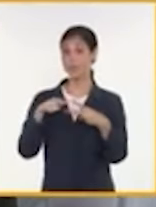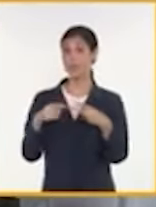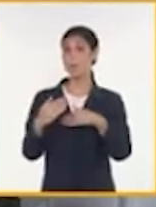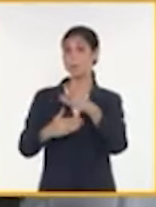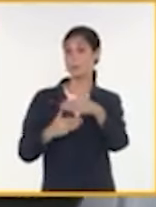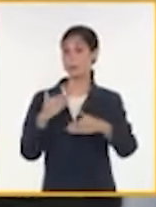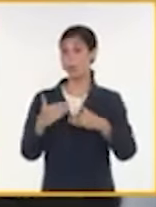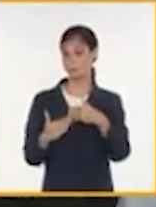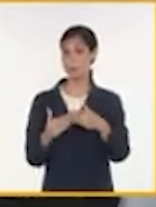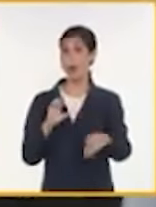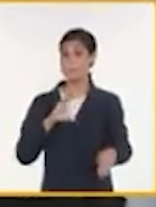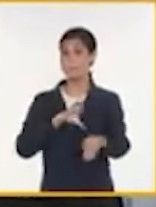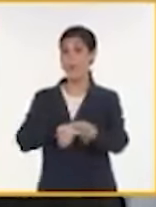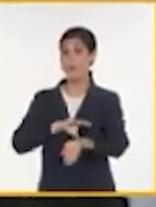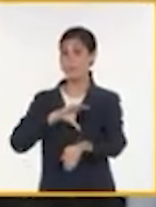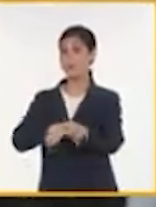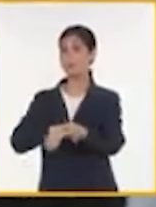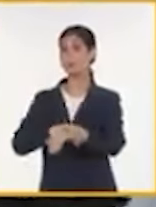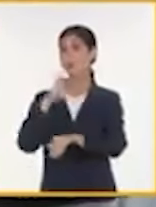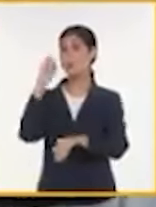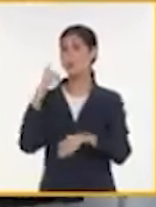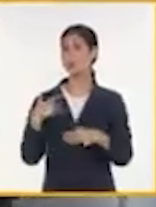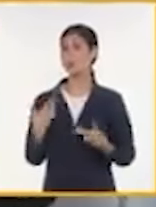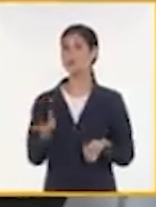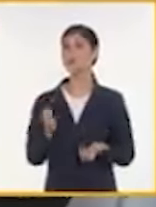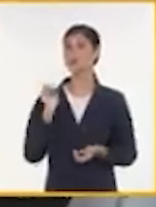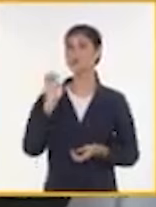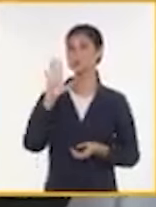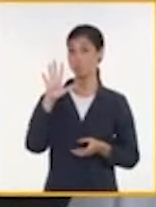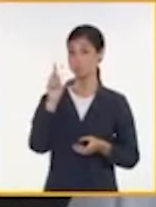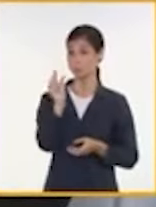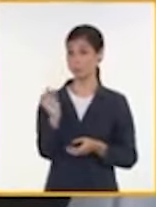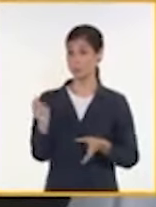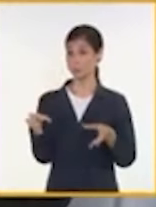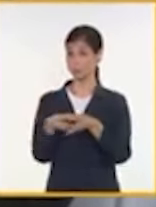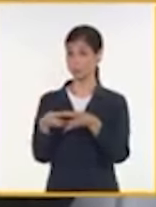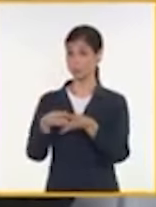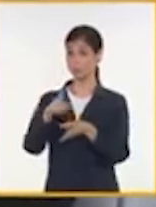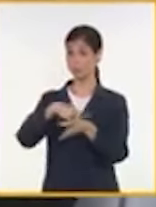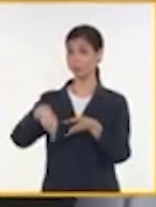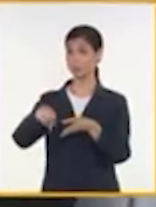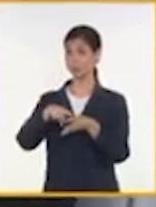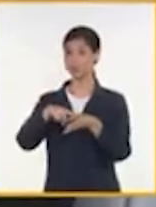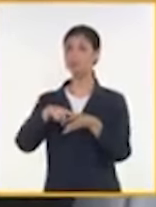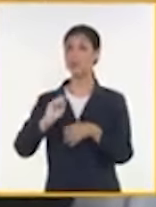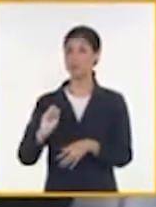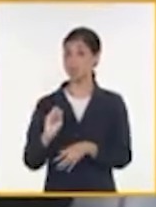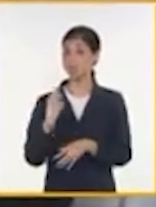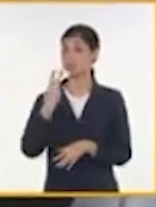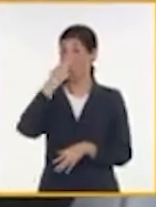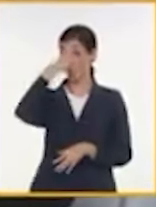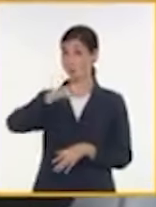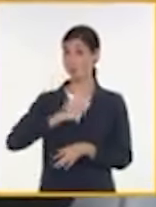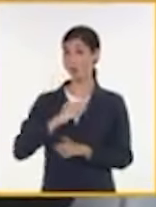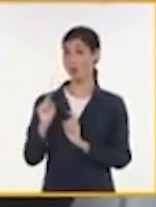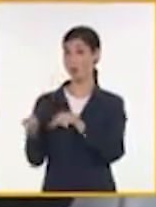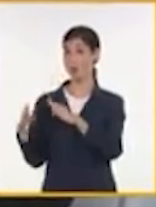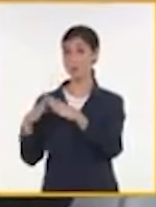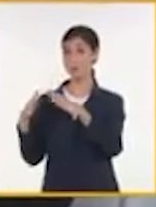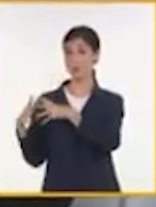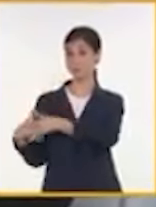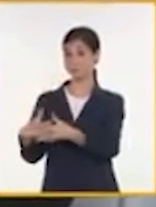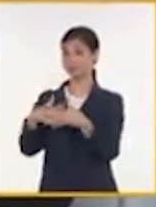quedó establecido y probado que dos cubanos residentes en los Estados Unidos Ana olema Hernández